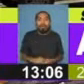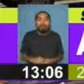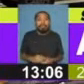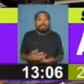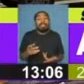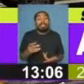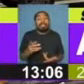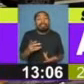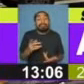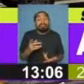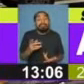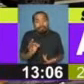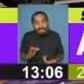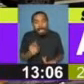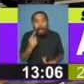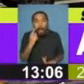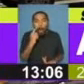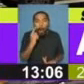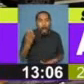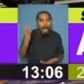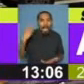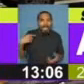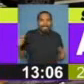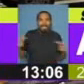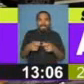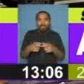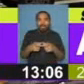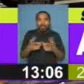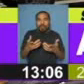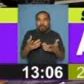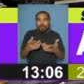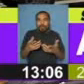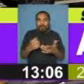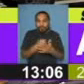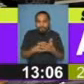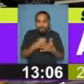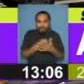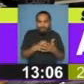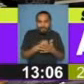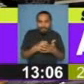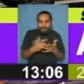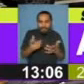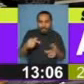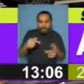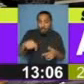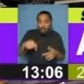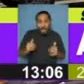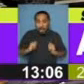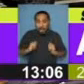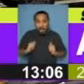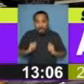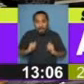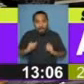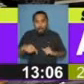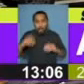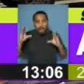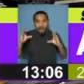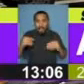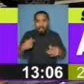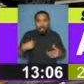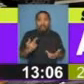negociaciones intensas, pero nosotros esperábamos que esta noche haber tenido novedades ya con el precio de combustible, pero aparentemente continúa